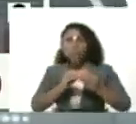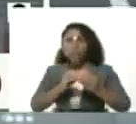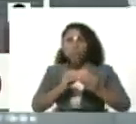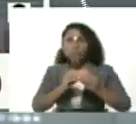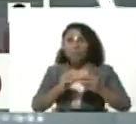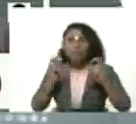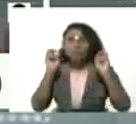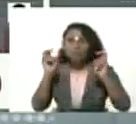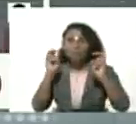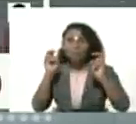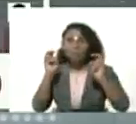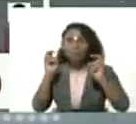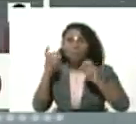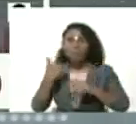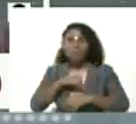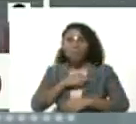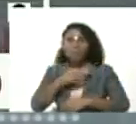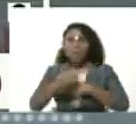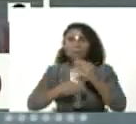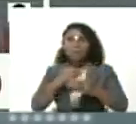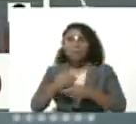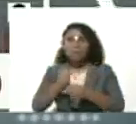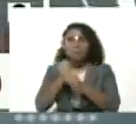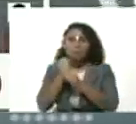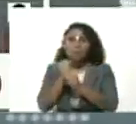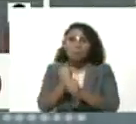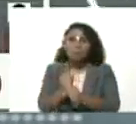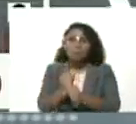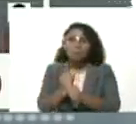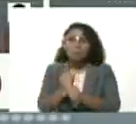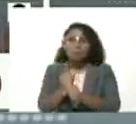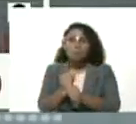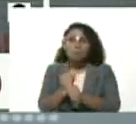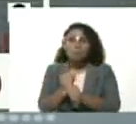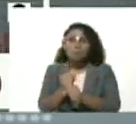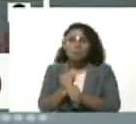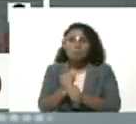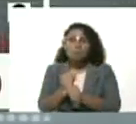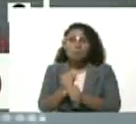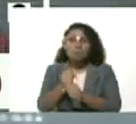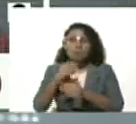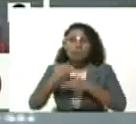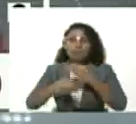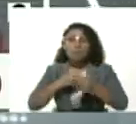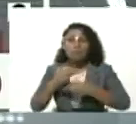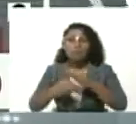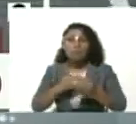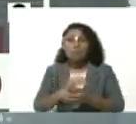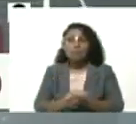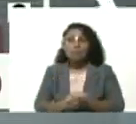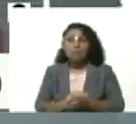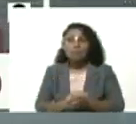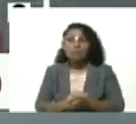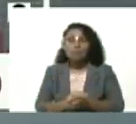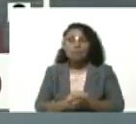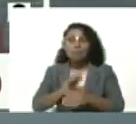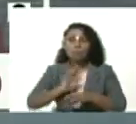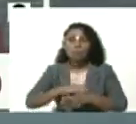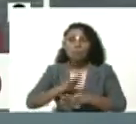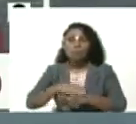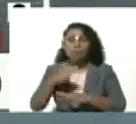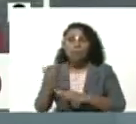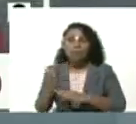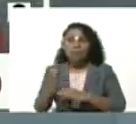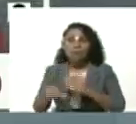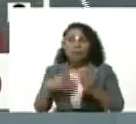sedimentos. Estamos esperando también que baje la turbidez del río, porque hasta